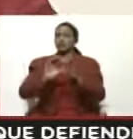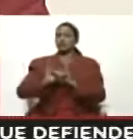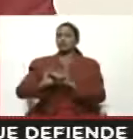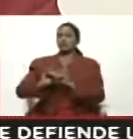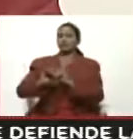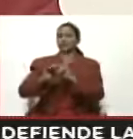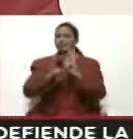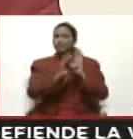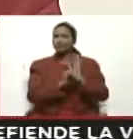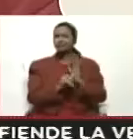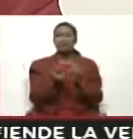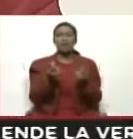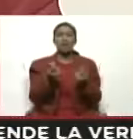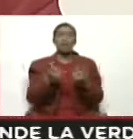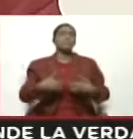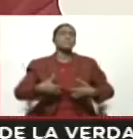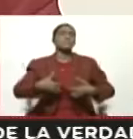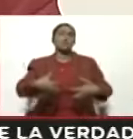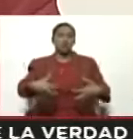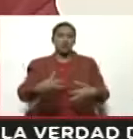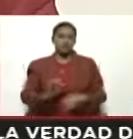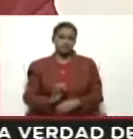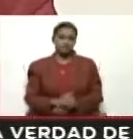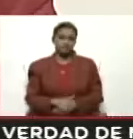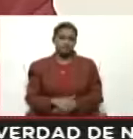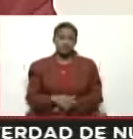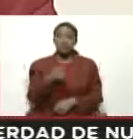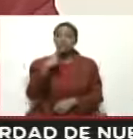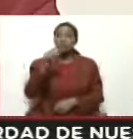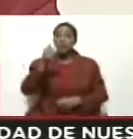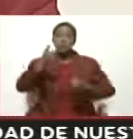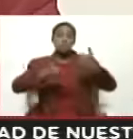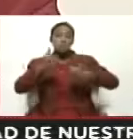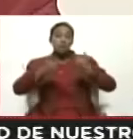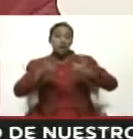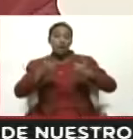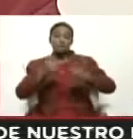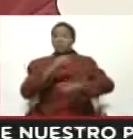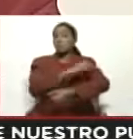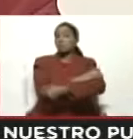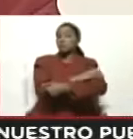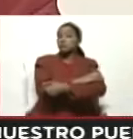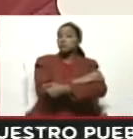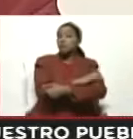candidatos opositores, o uno de los candidatos de la oposición.